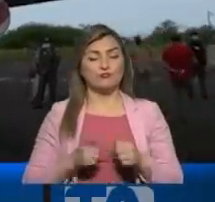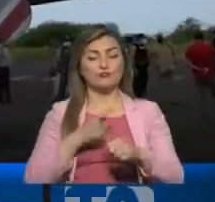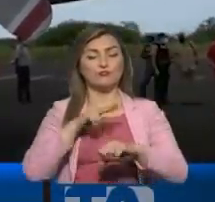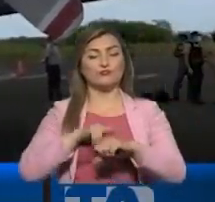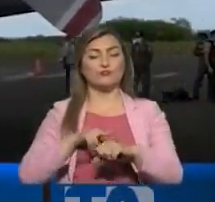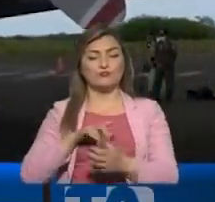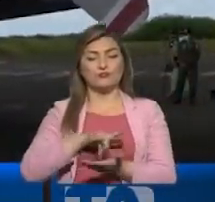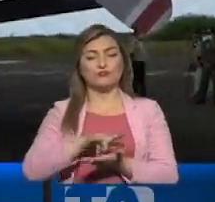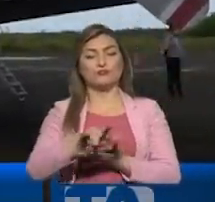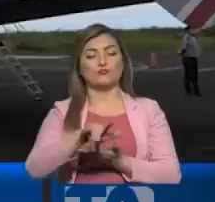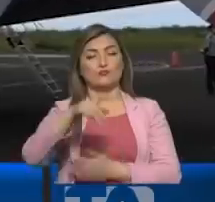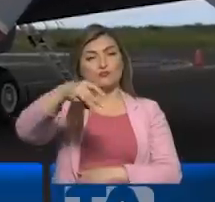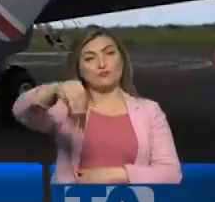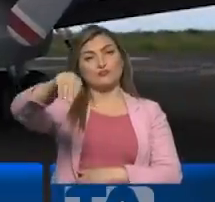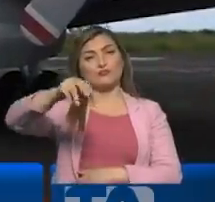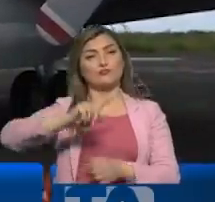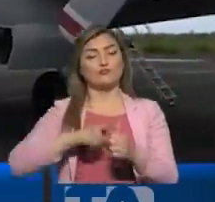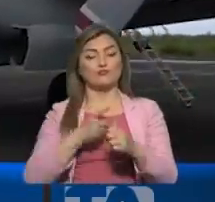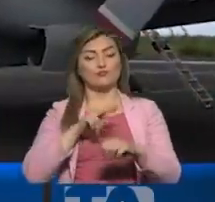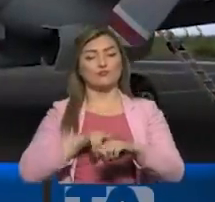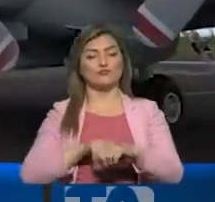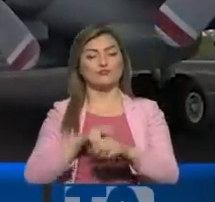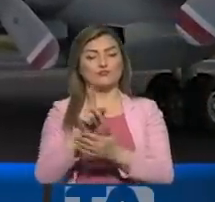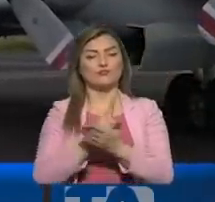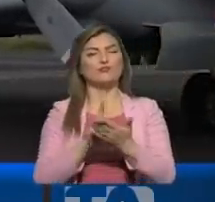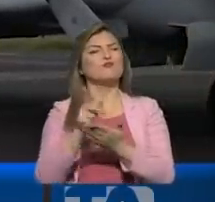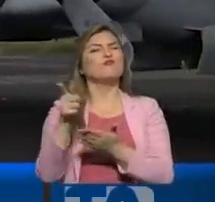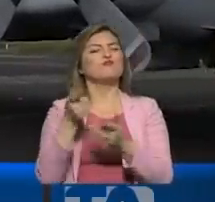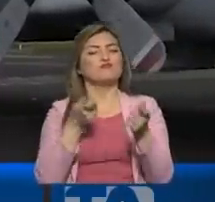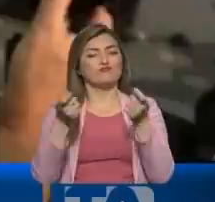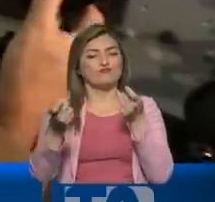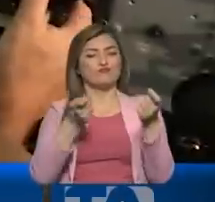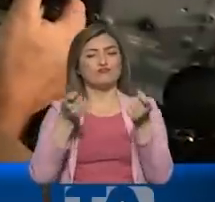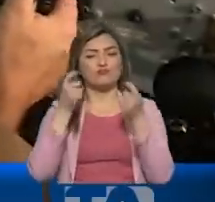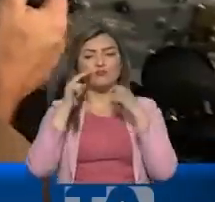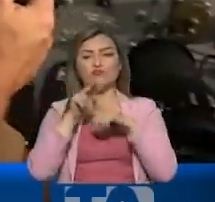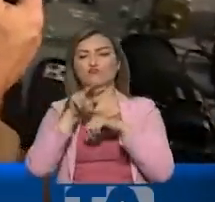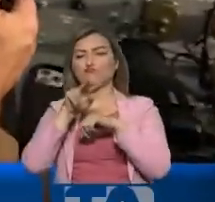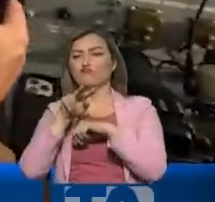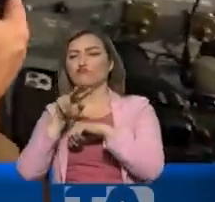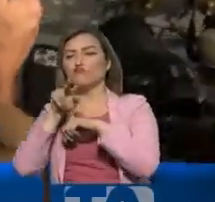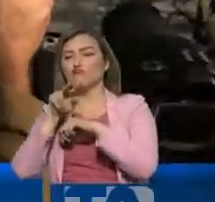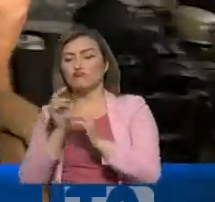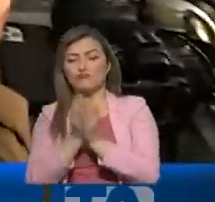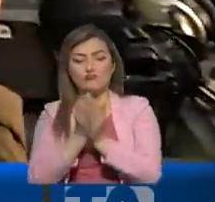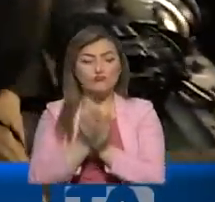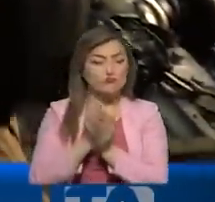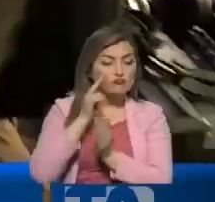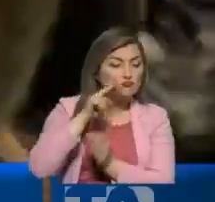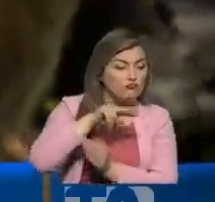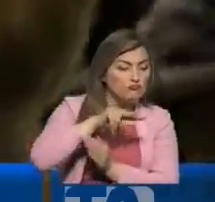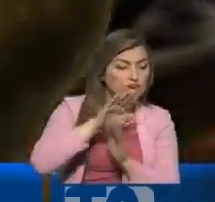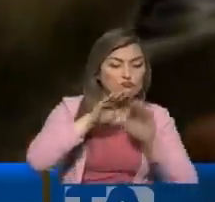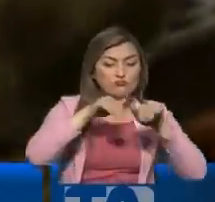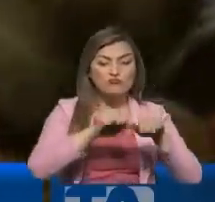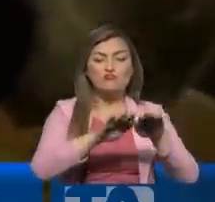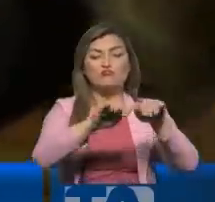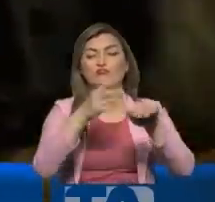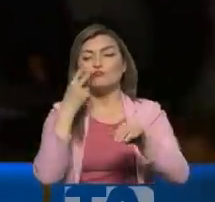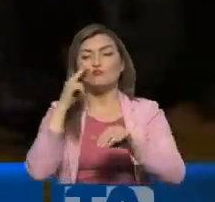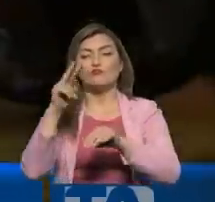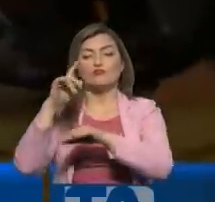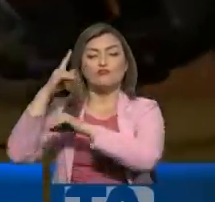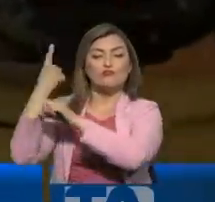en Galápagos este miércoles. Está diseñado para realizar operaciones de exploración aeromarítima. Cuenta con tecnología de